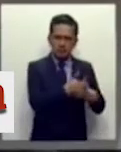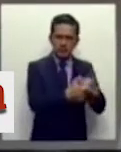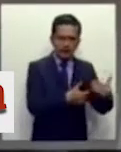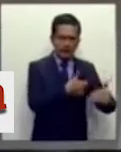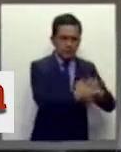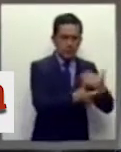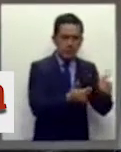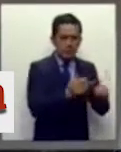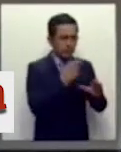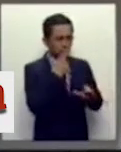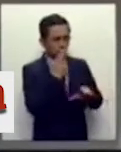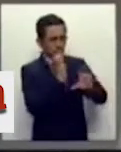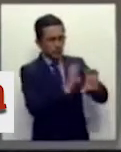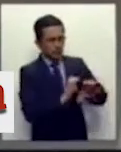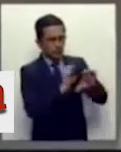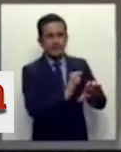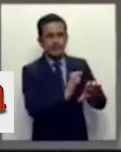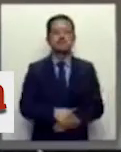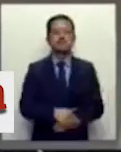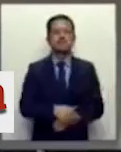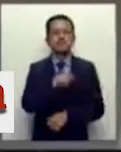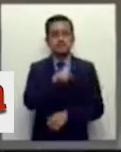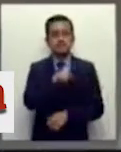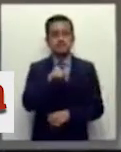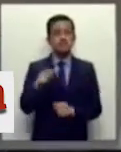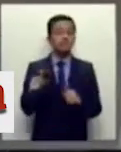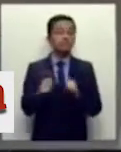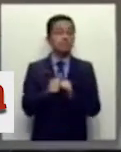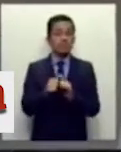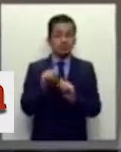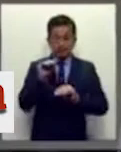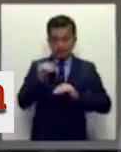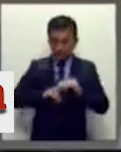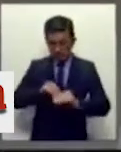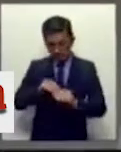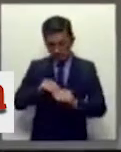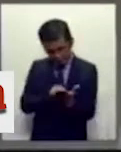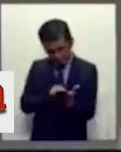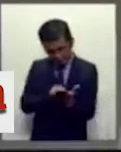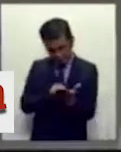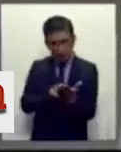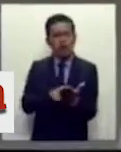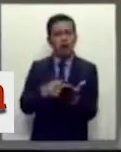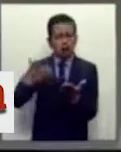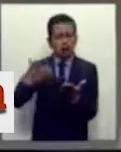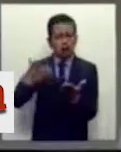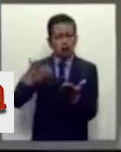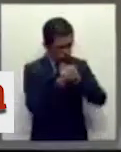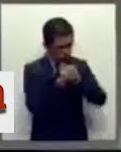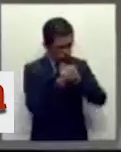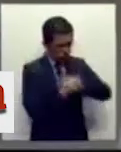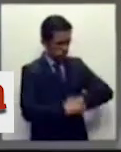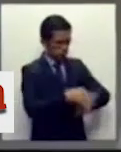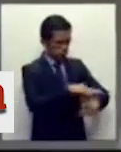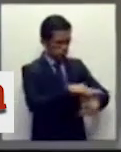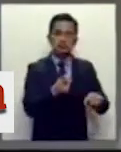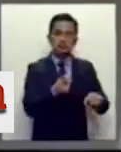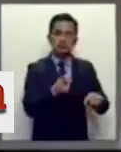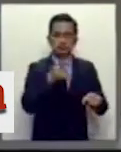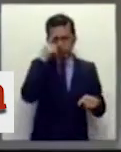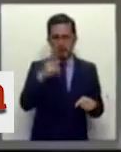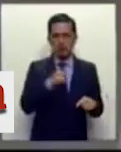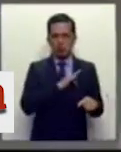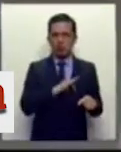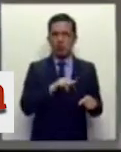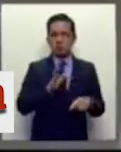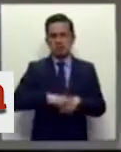preservación. Asimismo, con su elaboración y ejecución, se promueve, procura y garantiza el ejercicio de otros